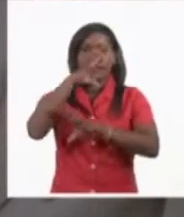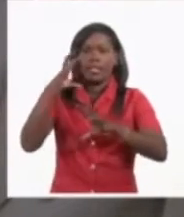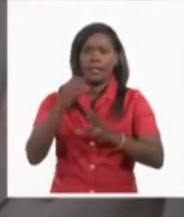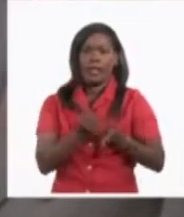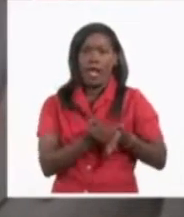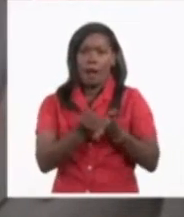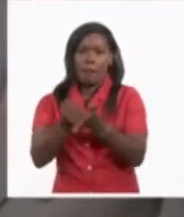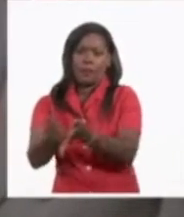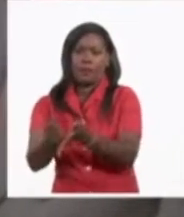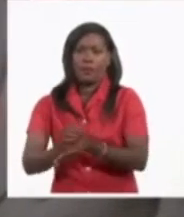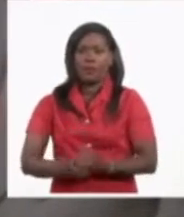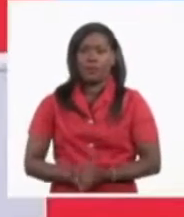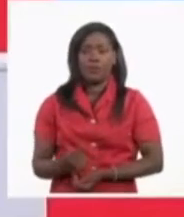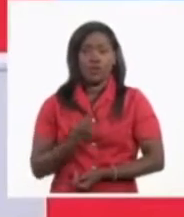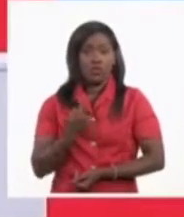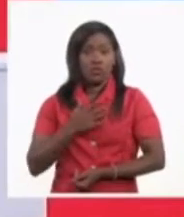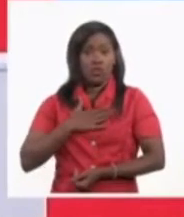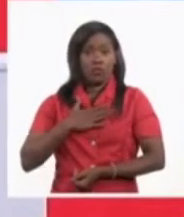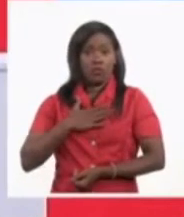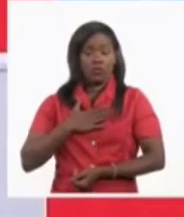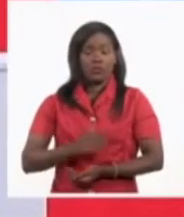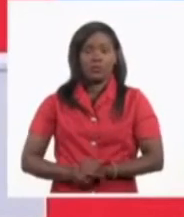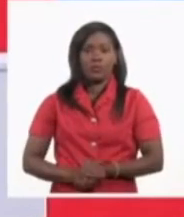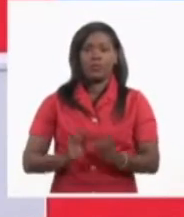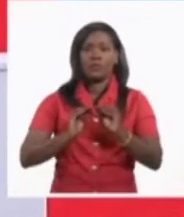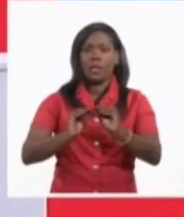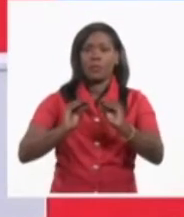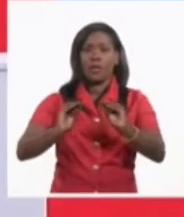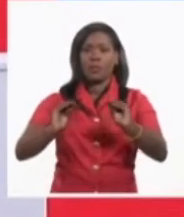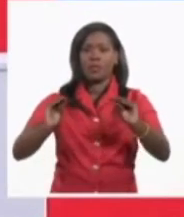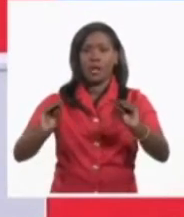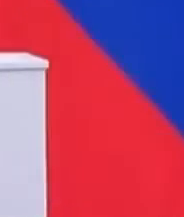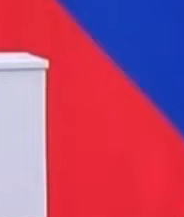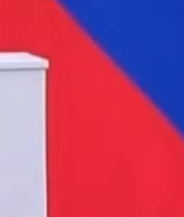Nosotros llamamos al régimen de Kiev a